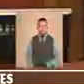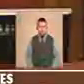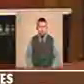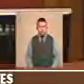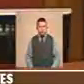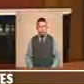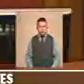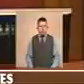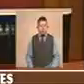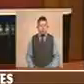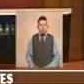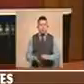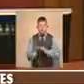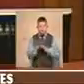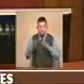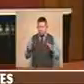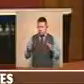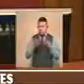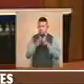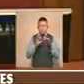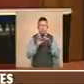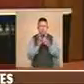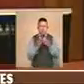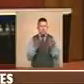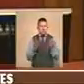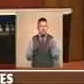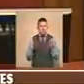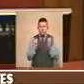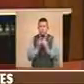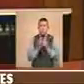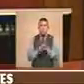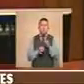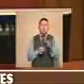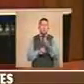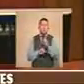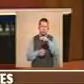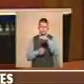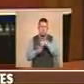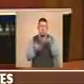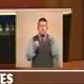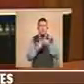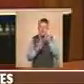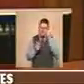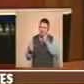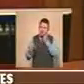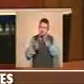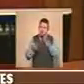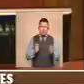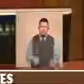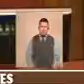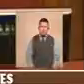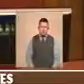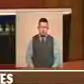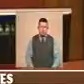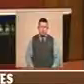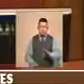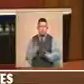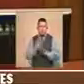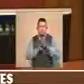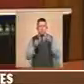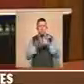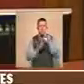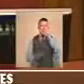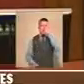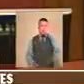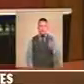como parte de reparación colectiva, acercaría a los municipios y regiones claves estratégicamente para el desarrollo del